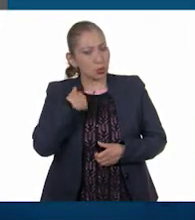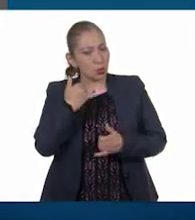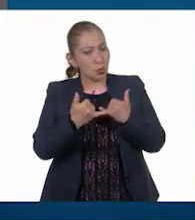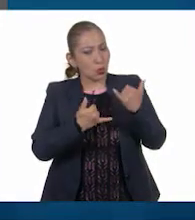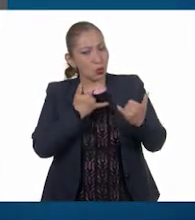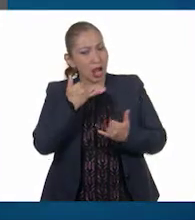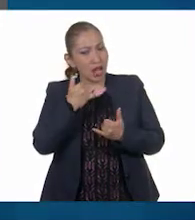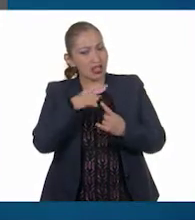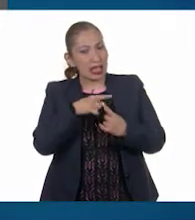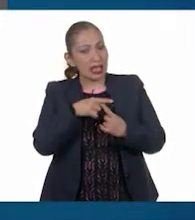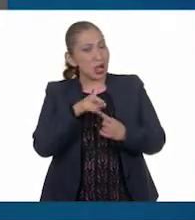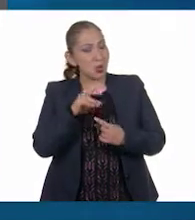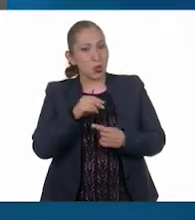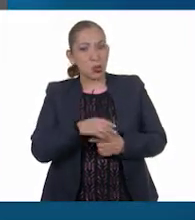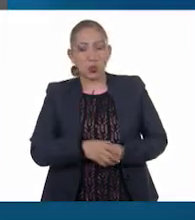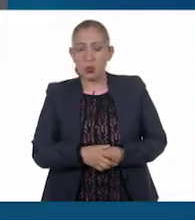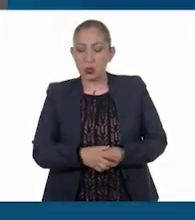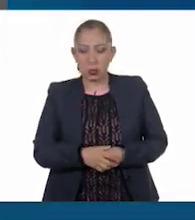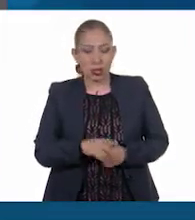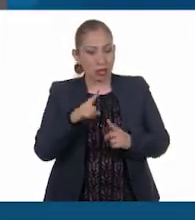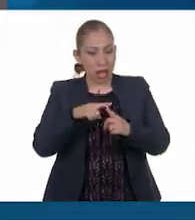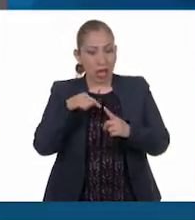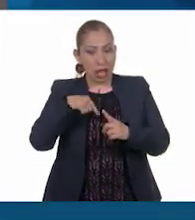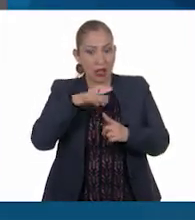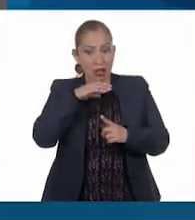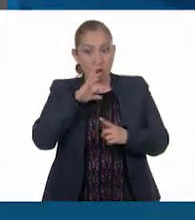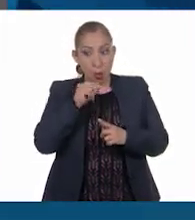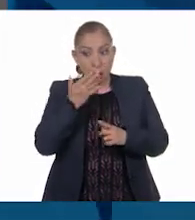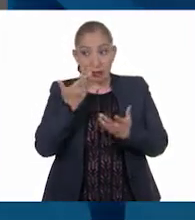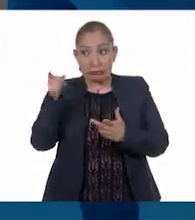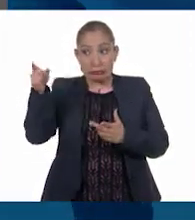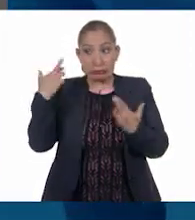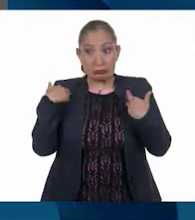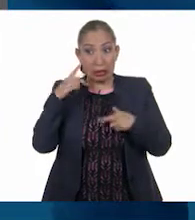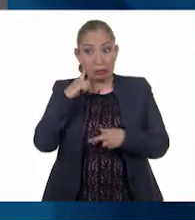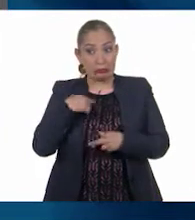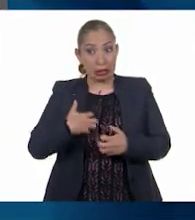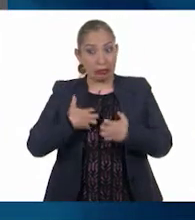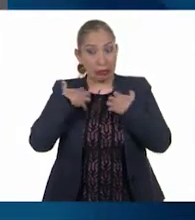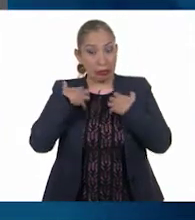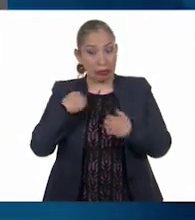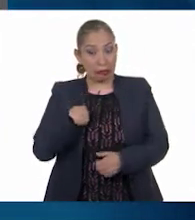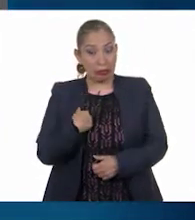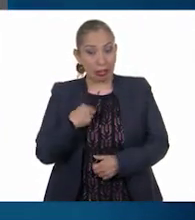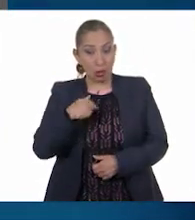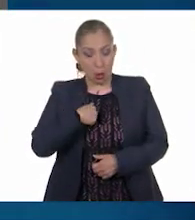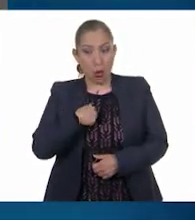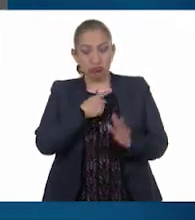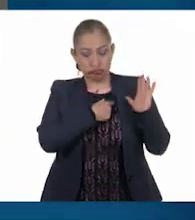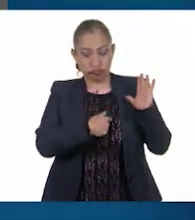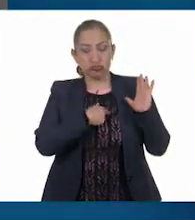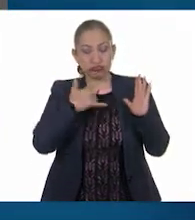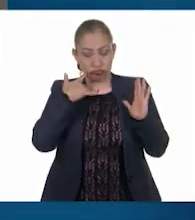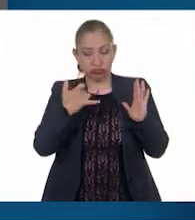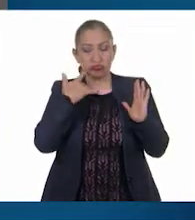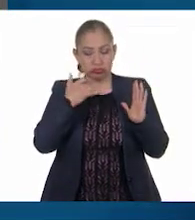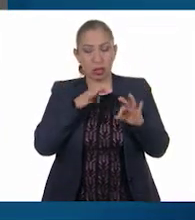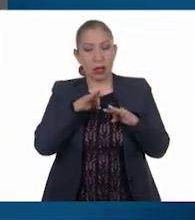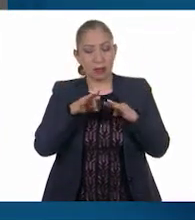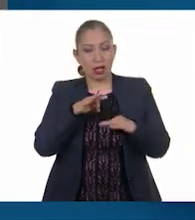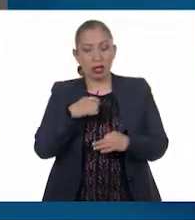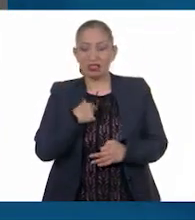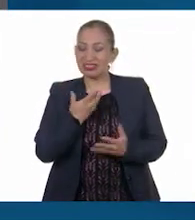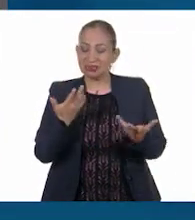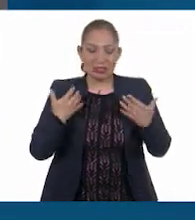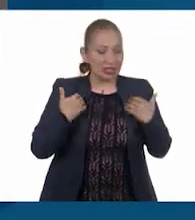no voy a acabar la tarea. Y si no acabo la tarea, la maestra se va a enojar conmigo porque yo me comprometí a esforzarme más. Pero es que no